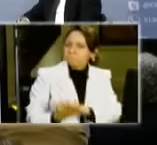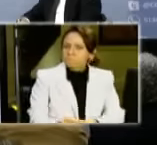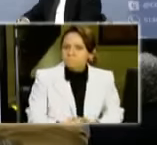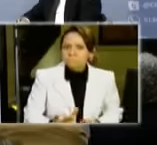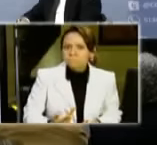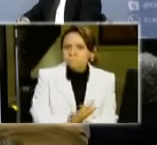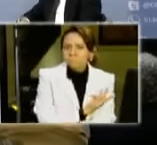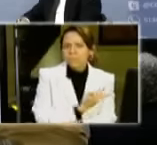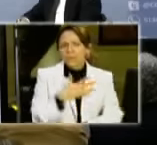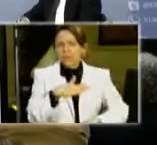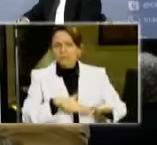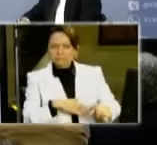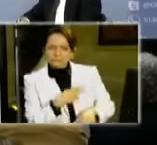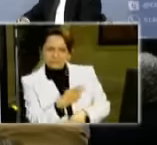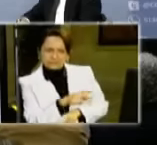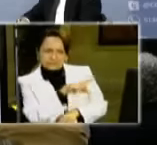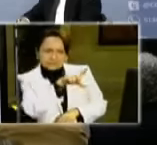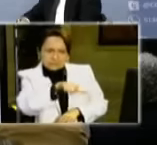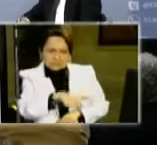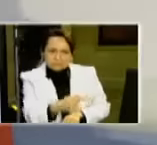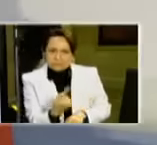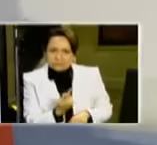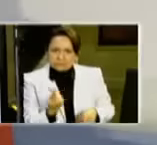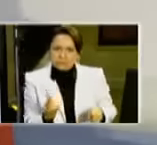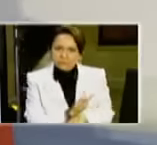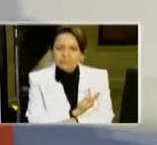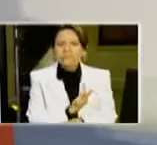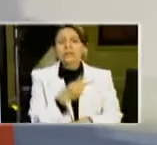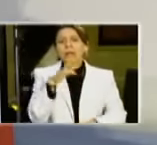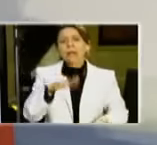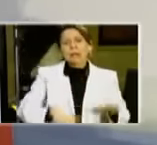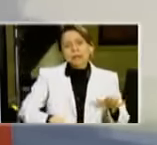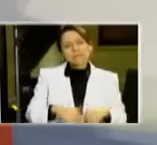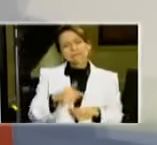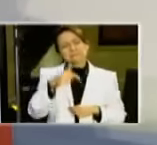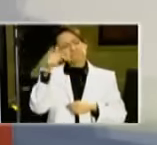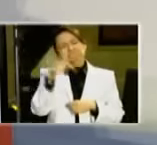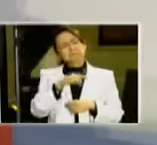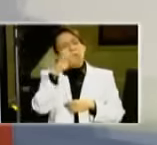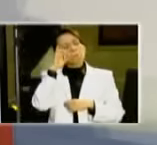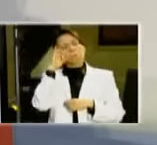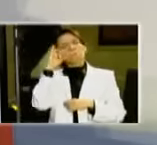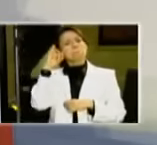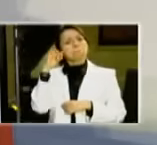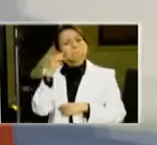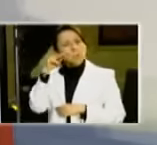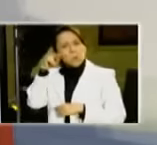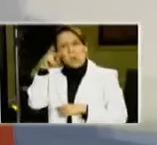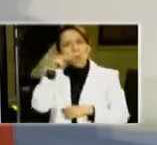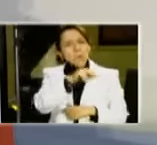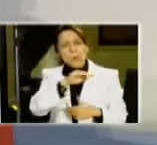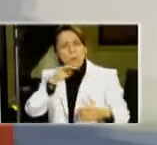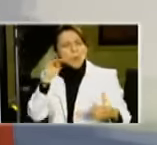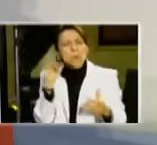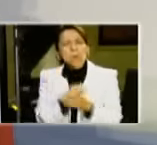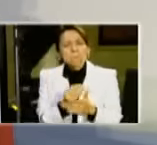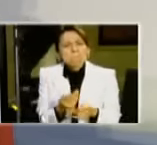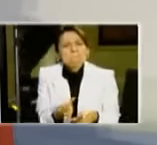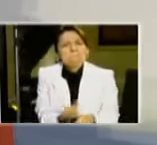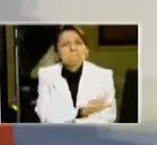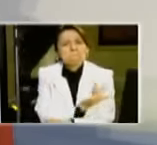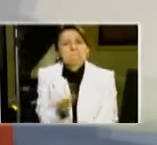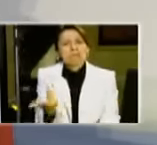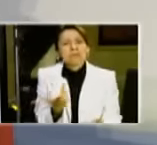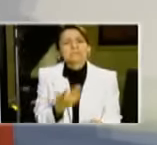negativamente en muchos lugares de la Tierra, lo cual torna entonces nuestra era más conflictiva de lo que entonces se